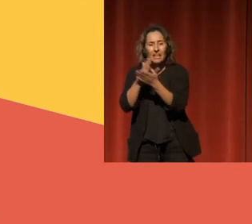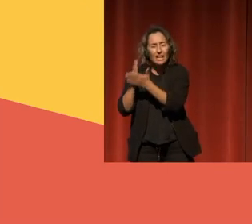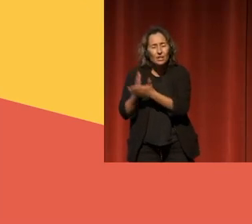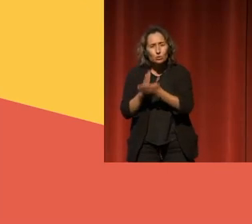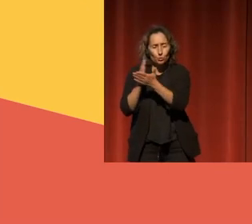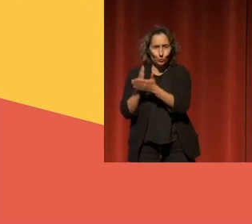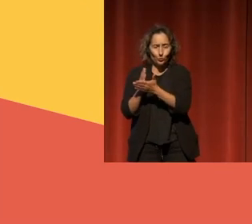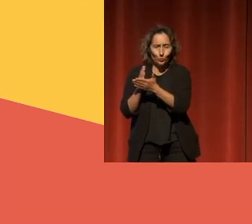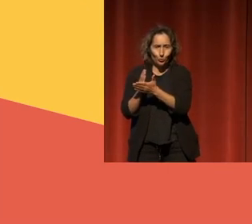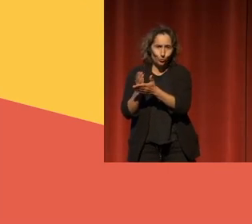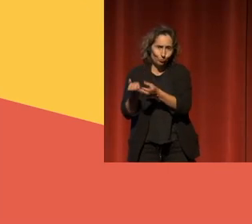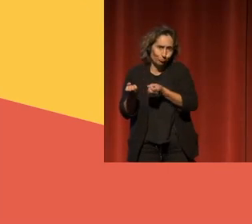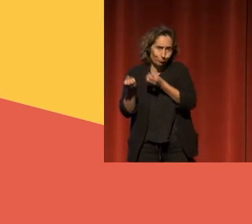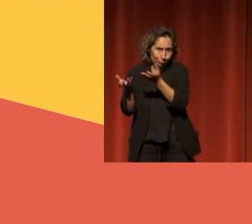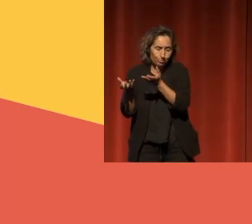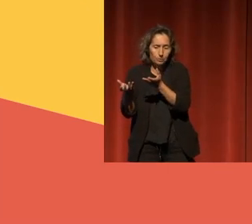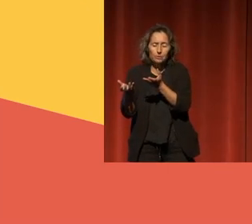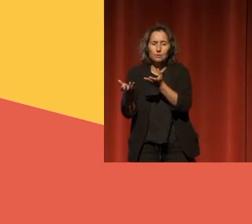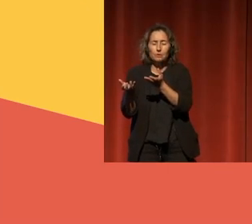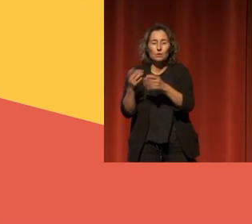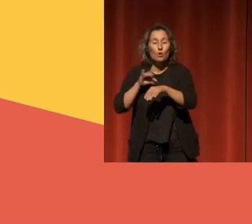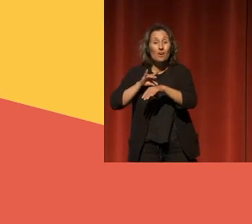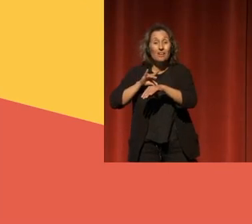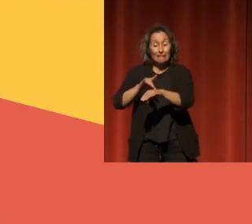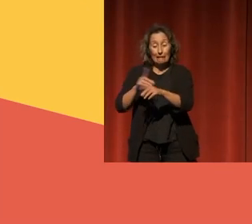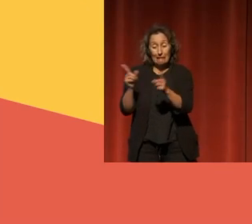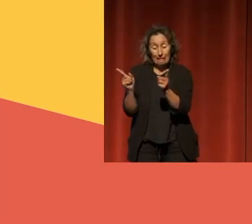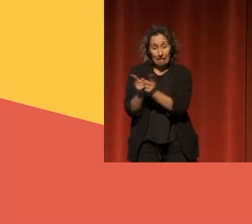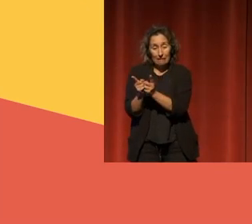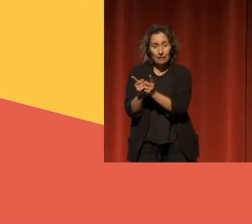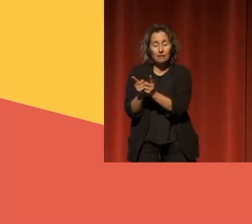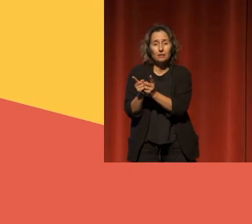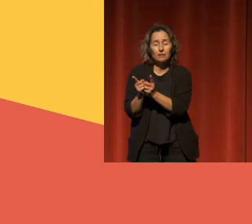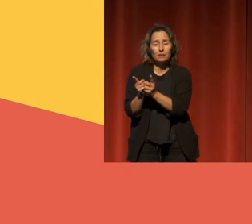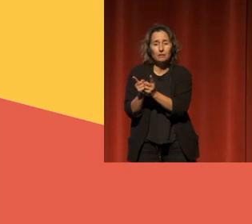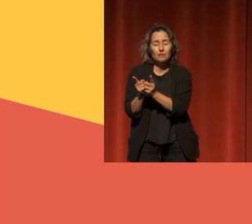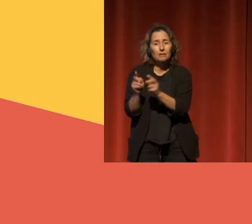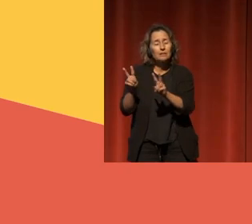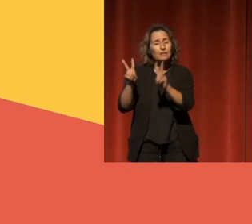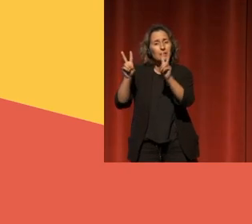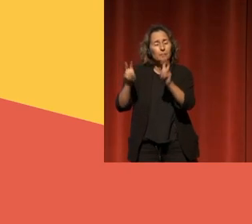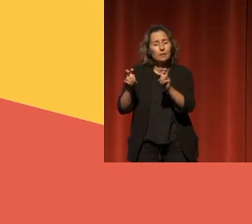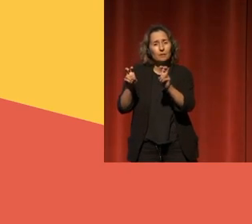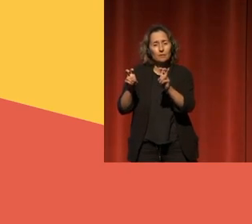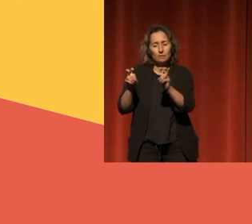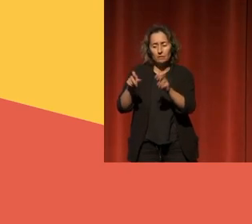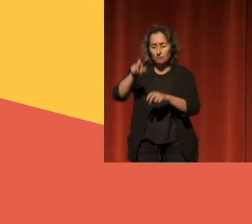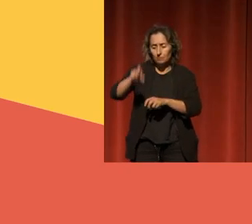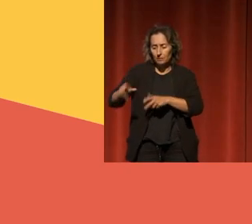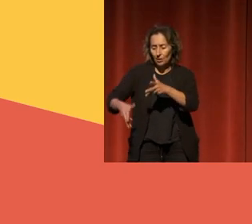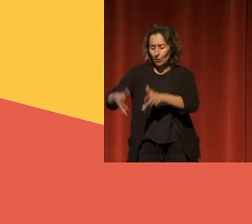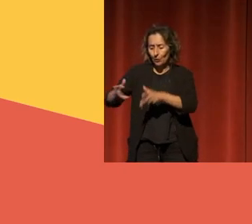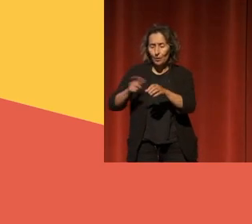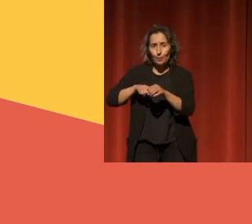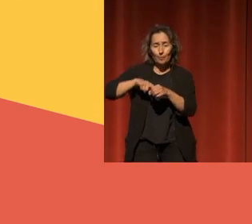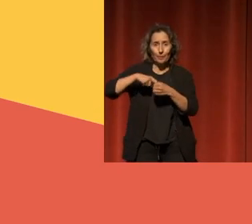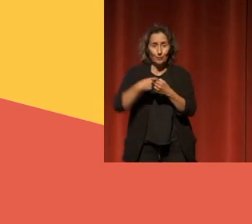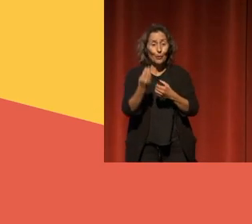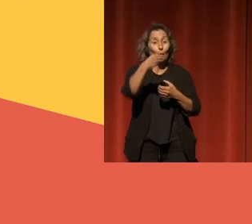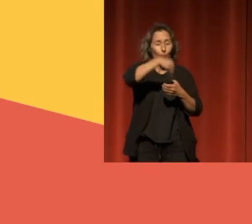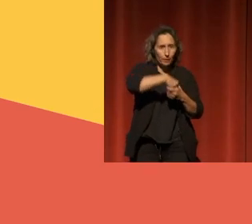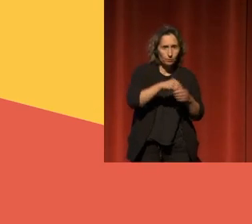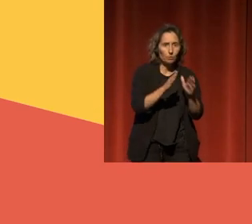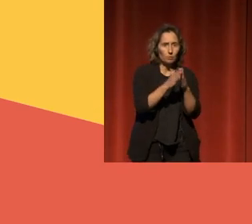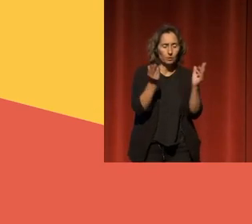rough guide una guía breve sobre la participación ciudadana en las bibliotecas